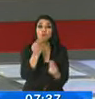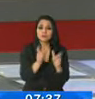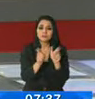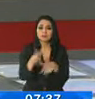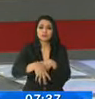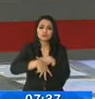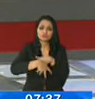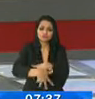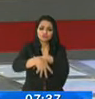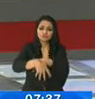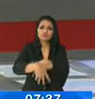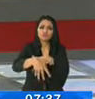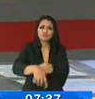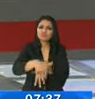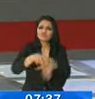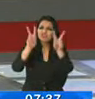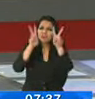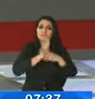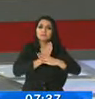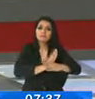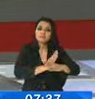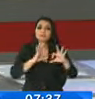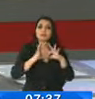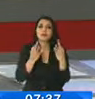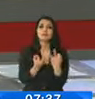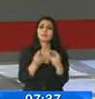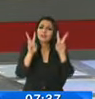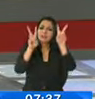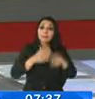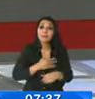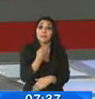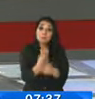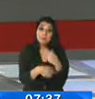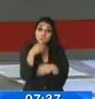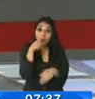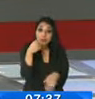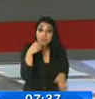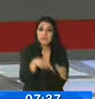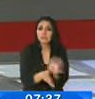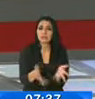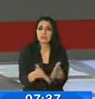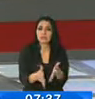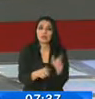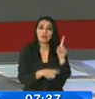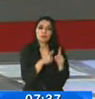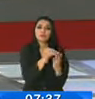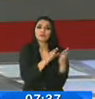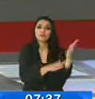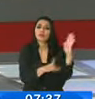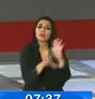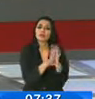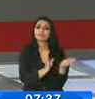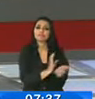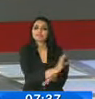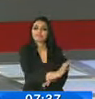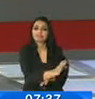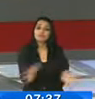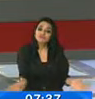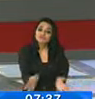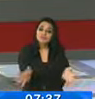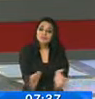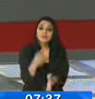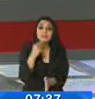se movilizaron en la defensa de la familia bajo el lema "Con mis hijos no te metas", en rechazo a varios proyectos de ley que estarían promoviendo